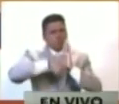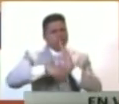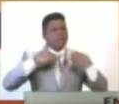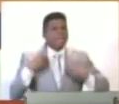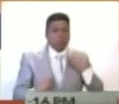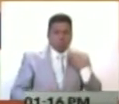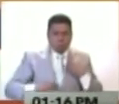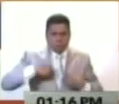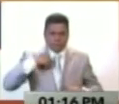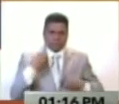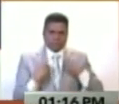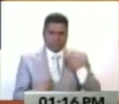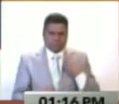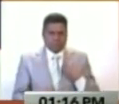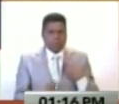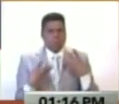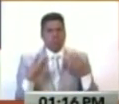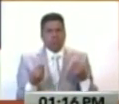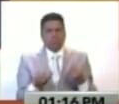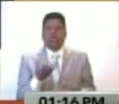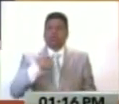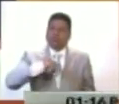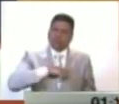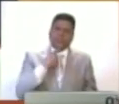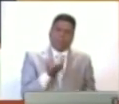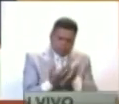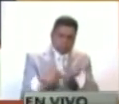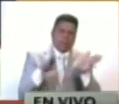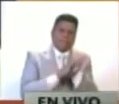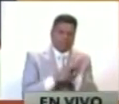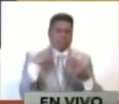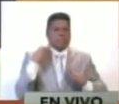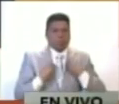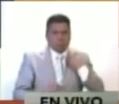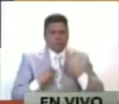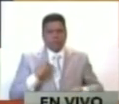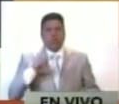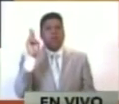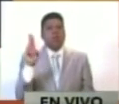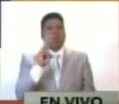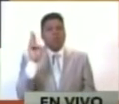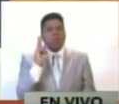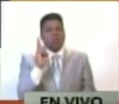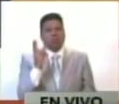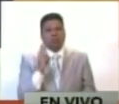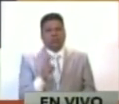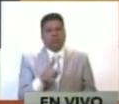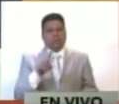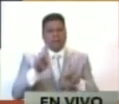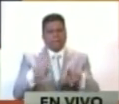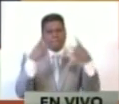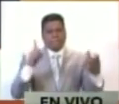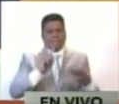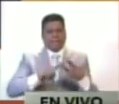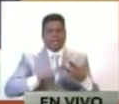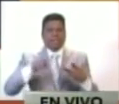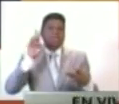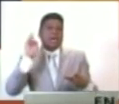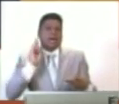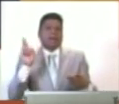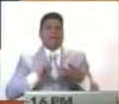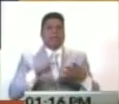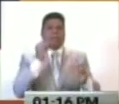preocupación, reiteramos nuestra profunda preocupación por el uso de los medios como una herramienta de propaganda